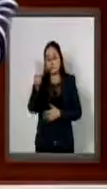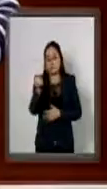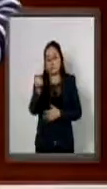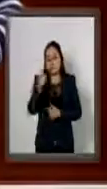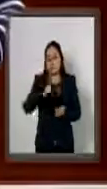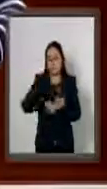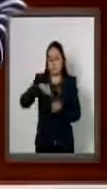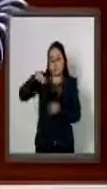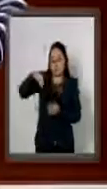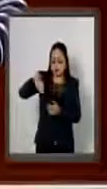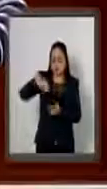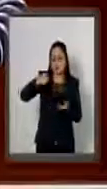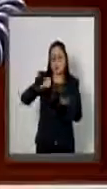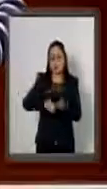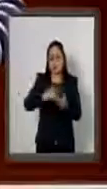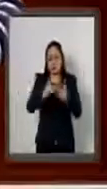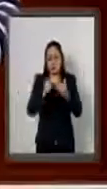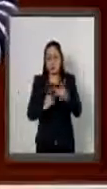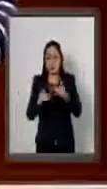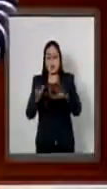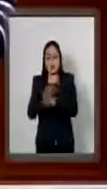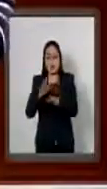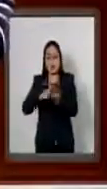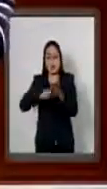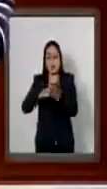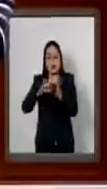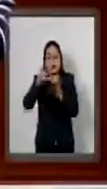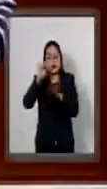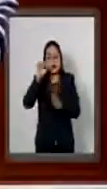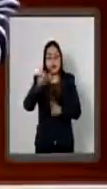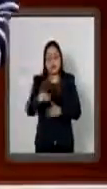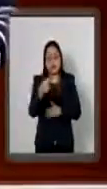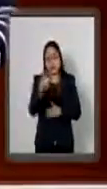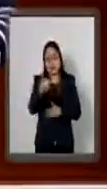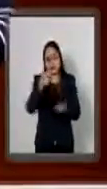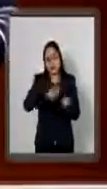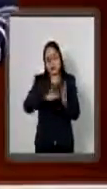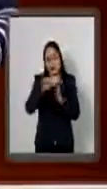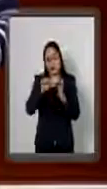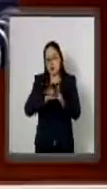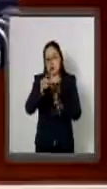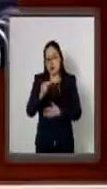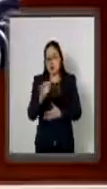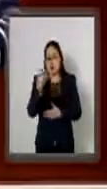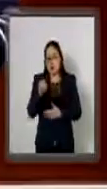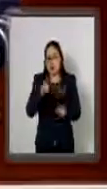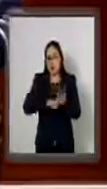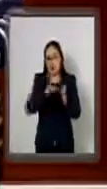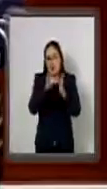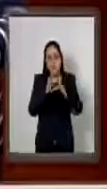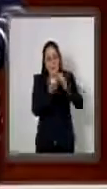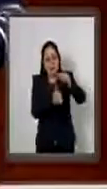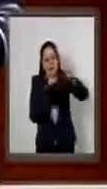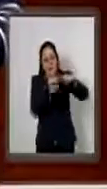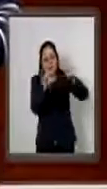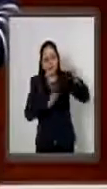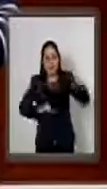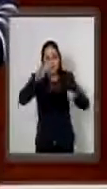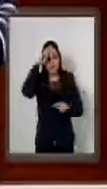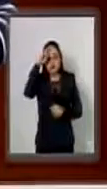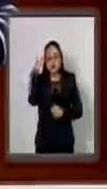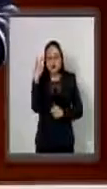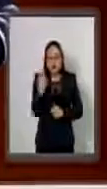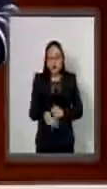29M, y se reforma la fracción sexta del artículo 89 de la Constitución Política de los